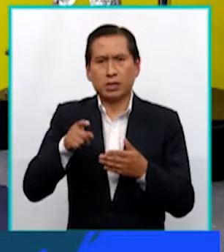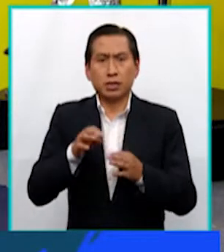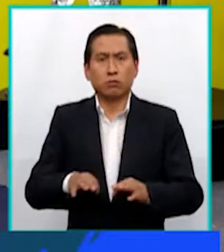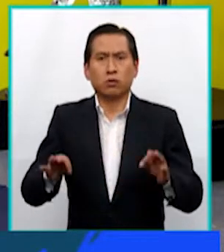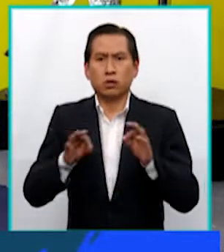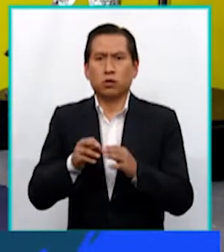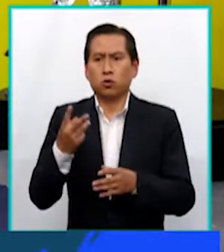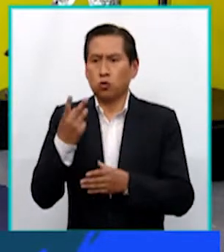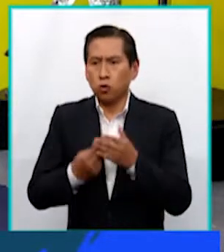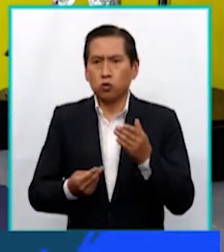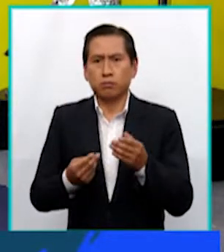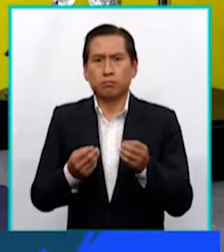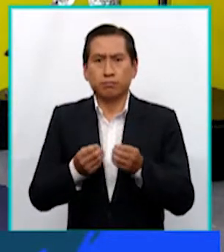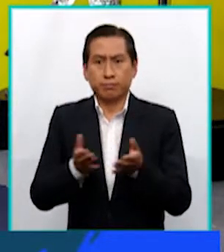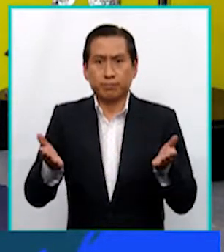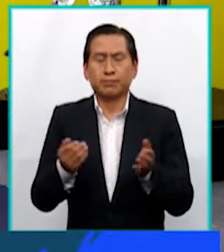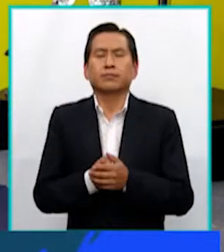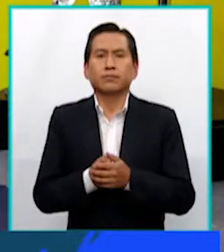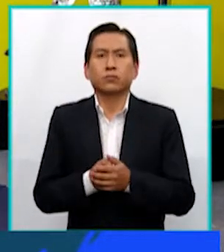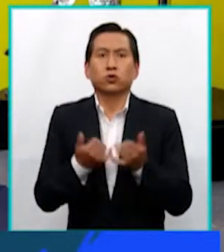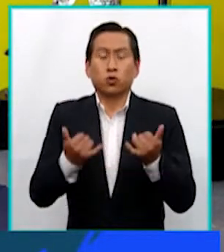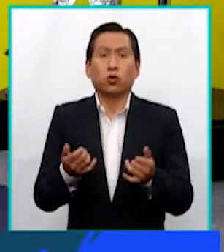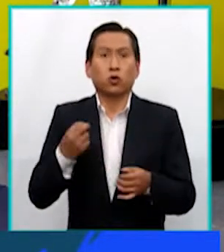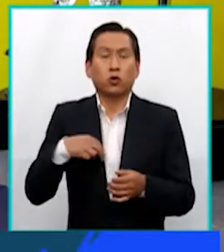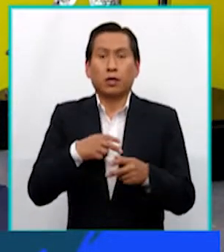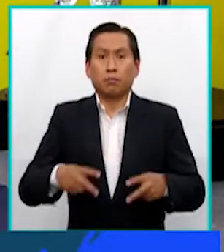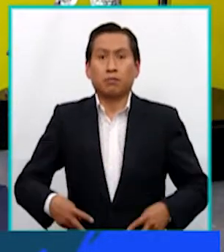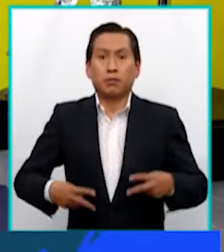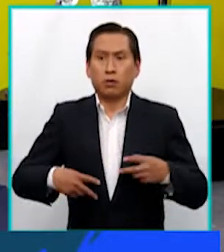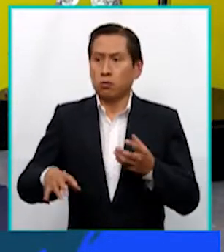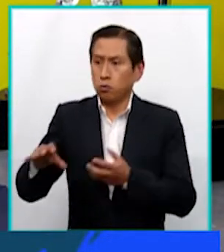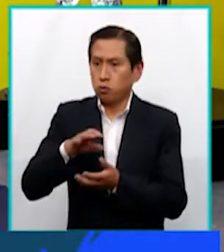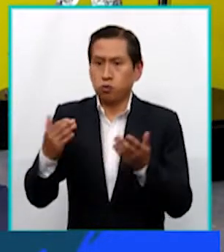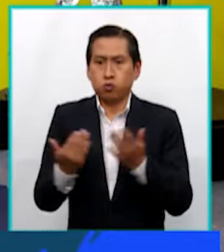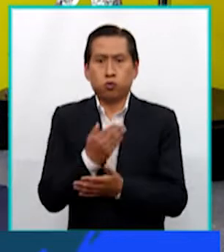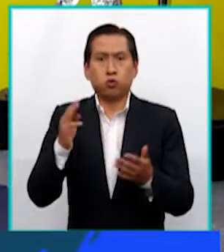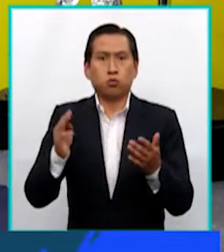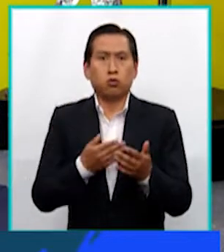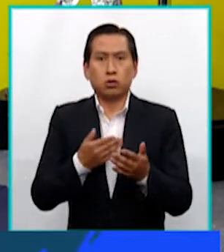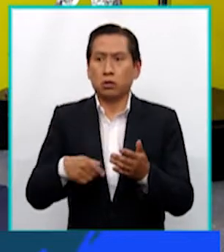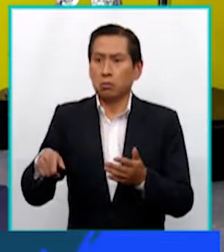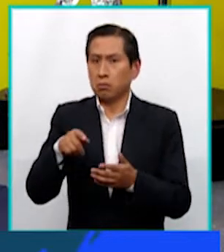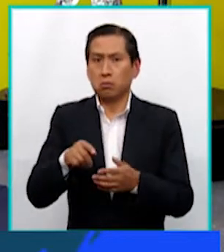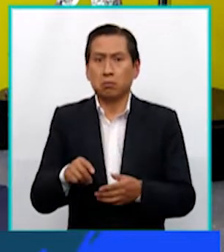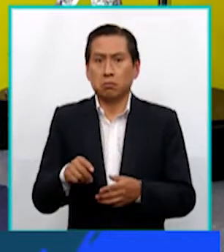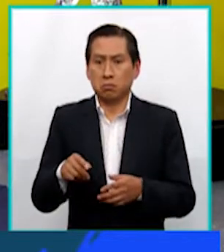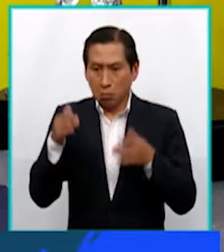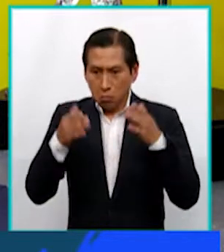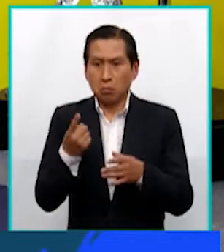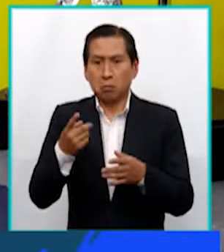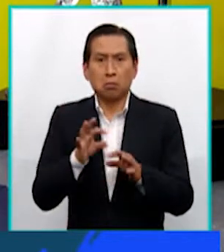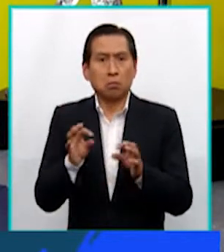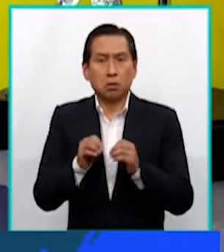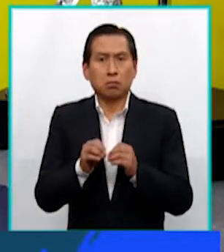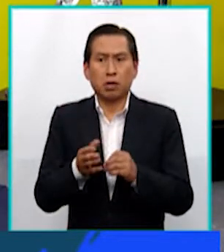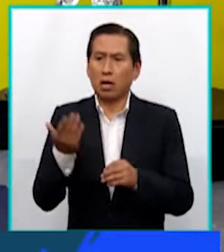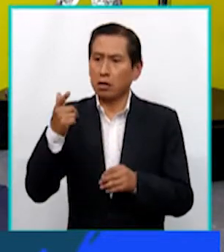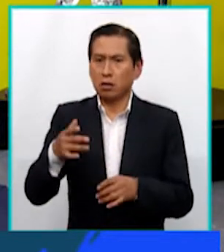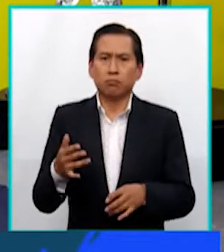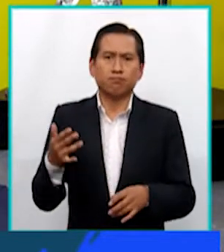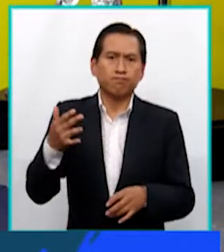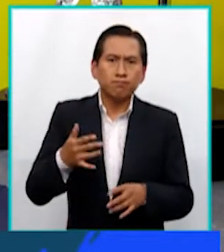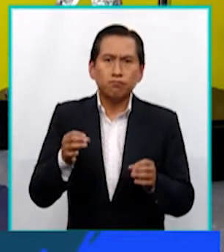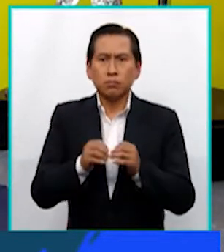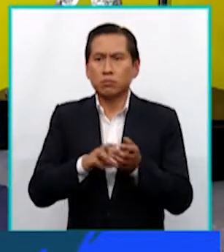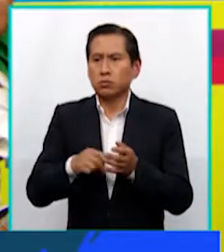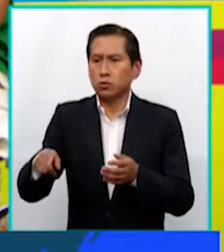los dos. Entonces yo creo que hoy por hoy estamos viviendo una revolución musical donde ya nadie está haciendo un solo género. Antes el que hacía reggae